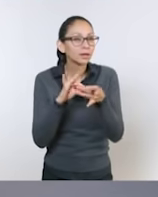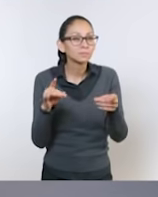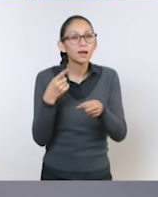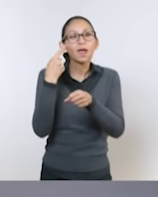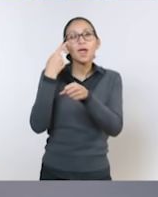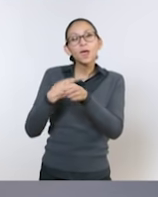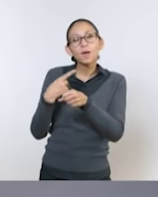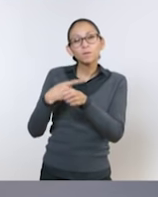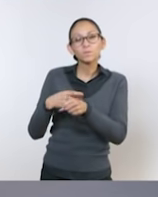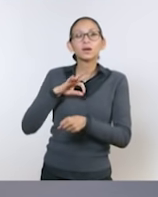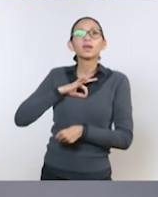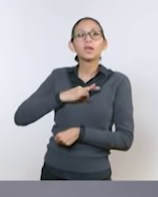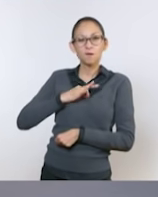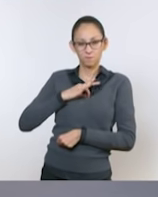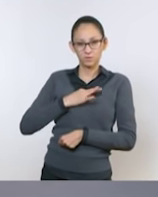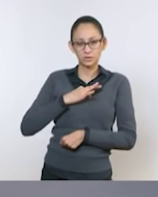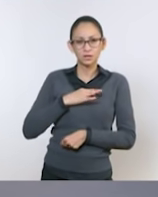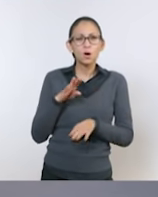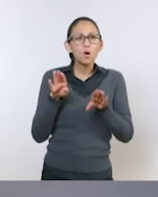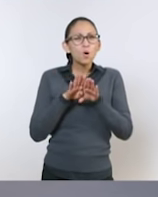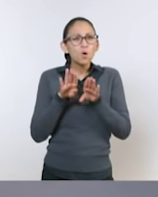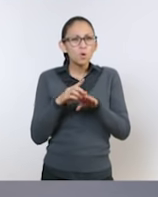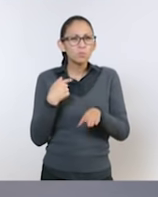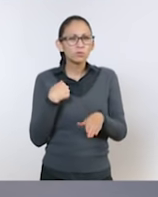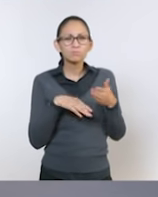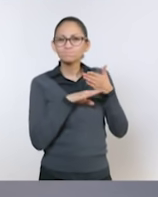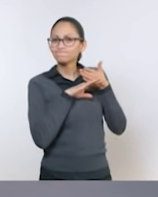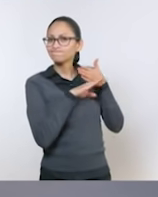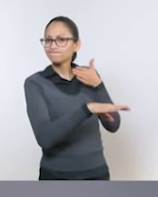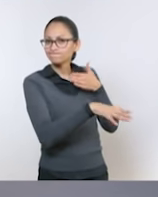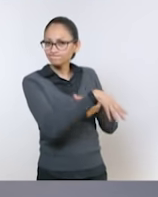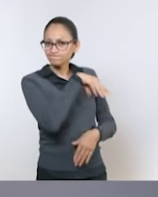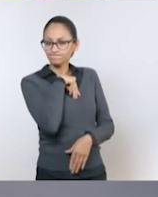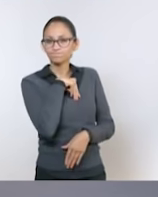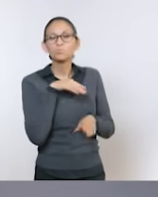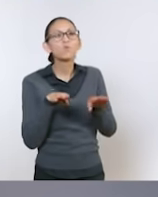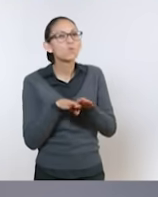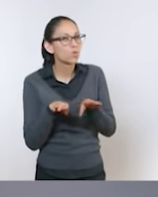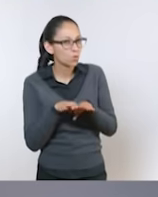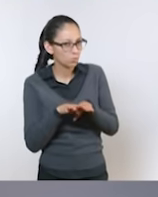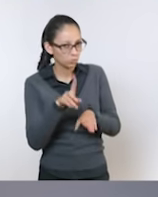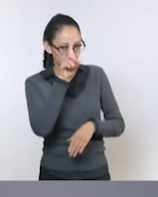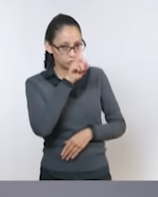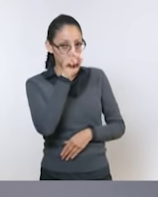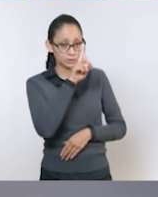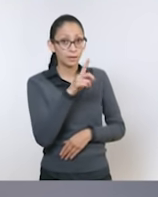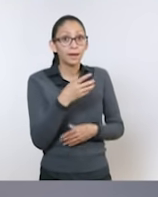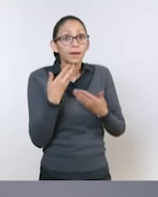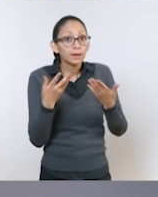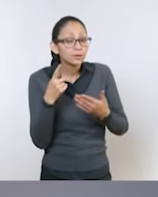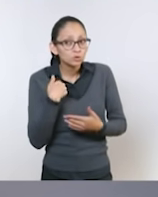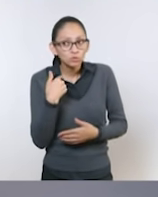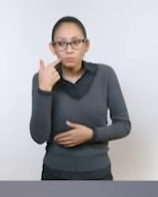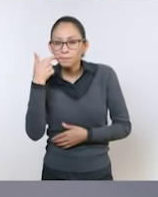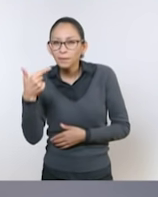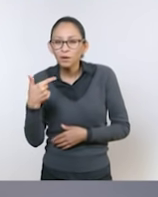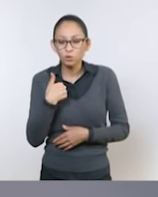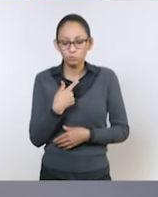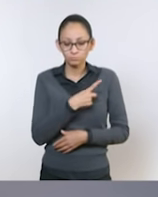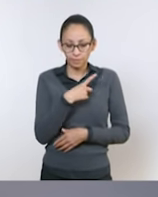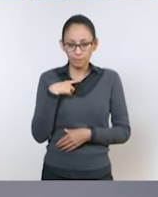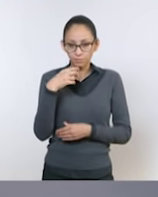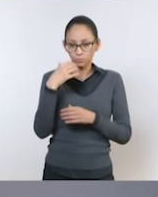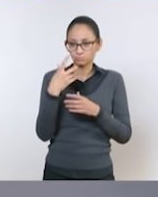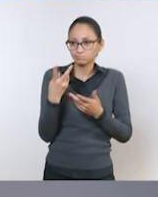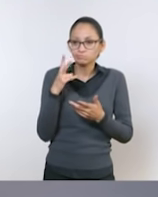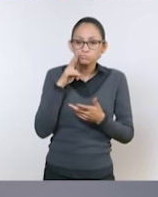en donde les explicaré las enfermedades infecciosas y cómo podemos evitarla para no contraerlas. Y así